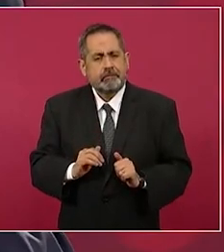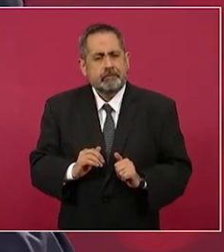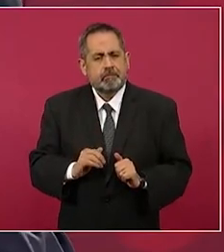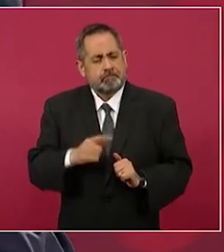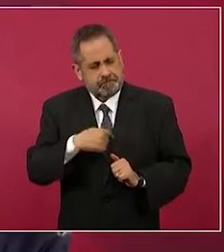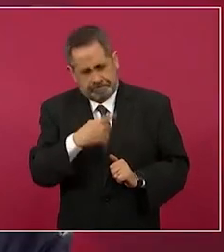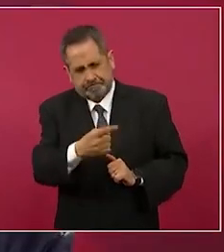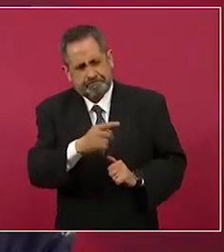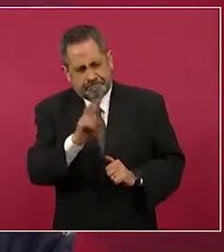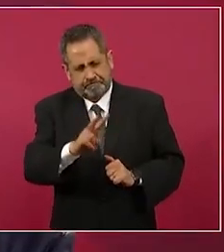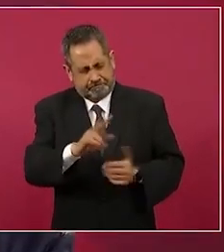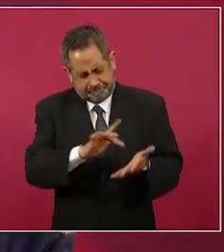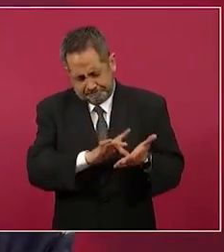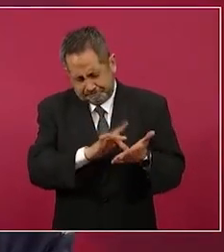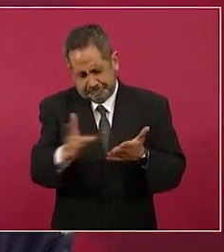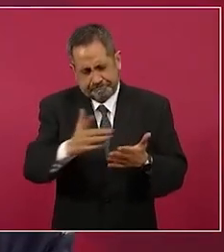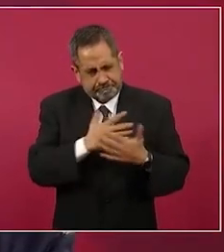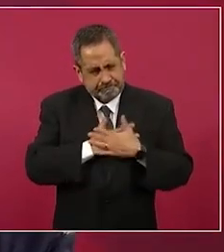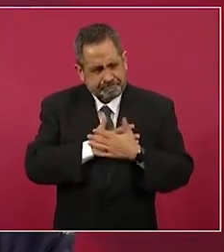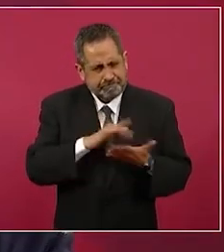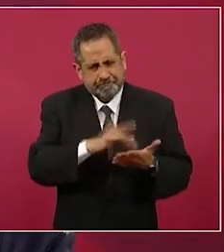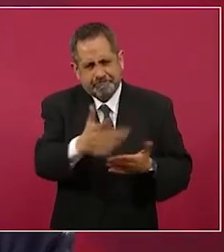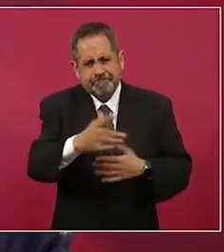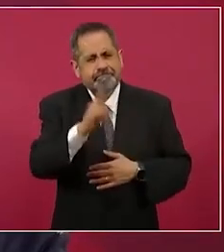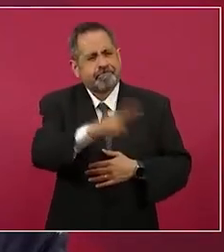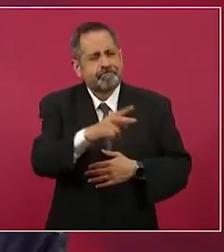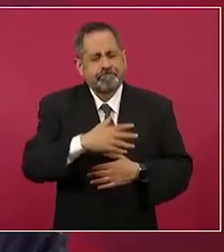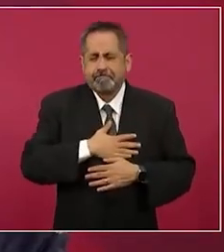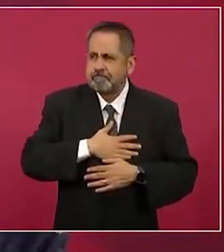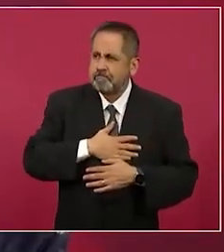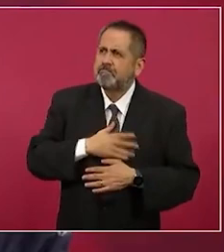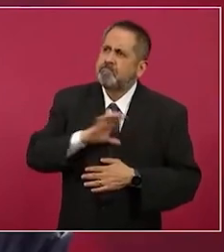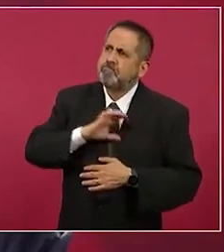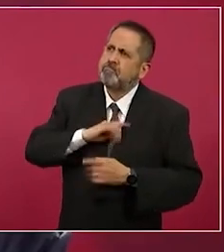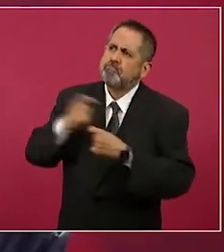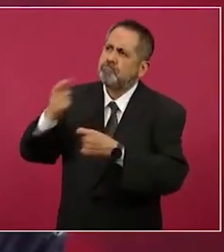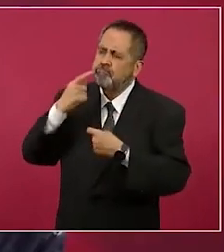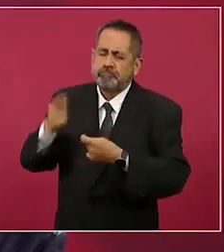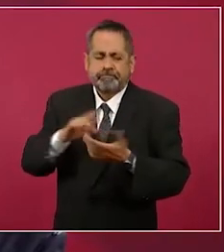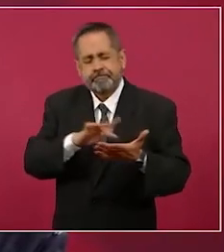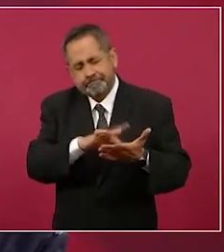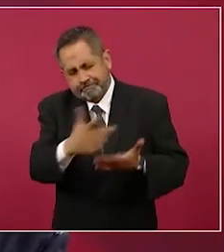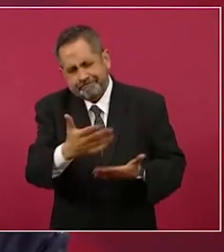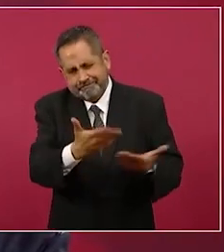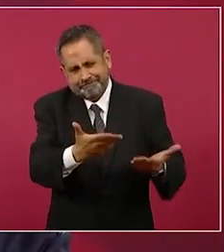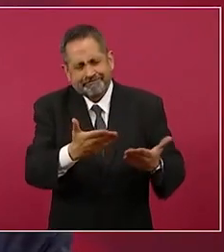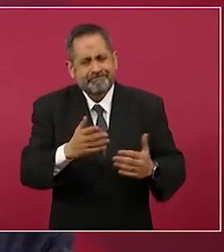yo les agradezco mucho por sus buenas intenciones,